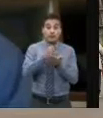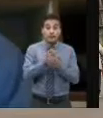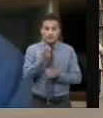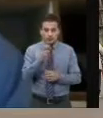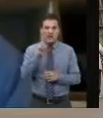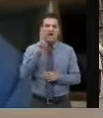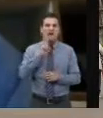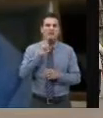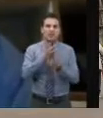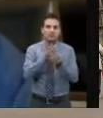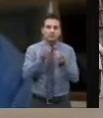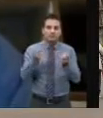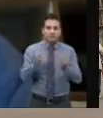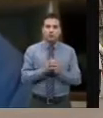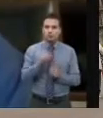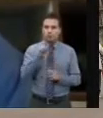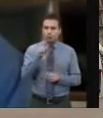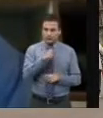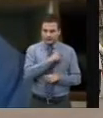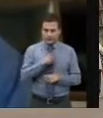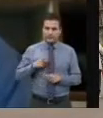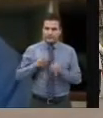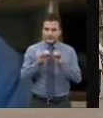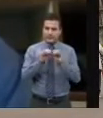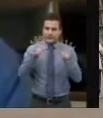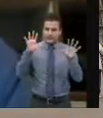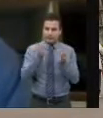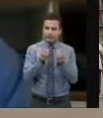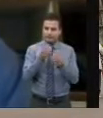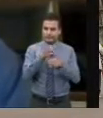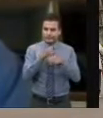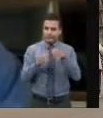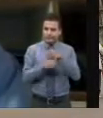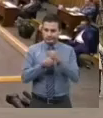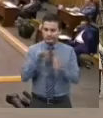está cerrado y vas a tener que aclarar muchas cosas.